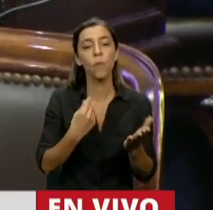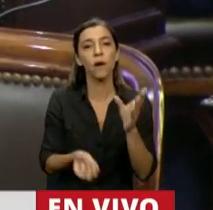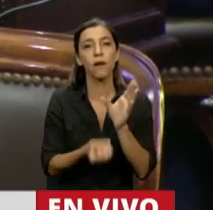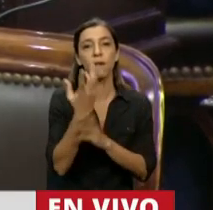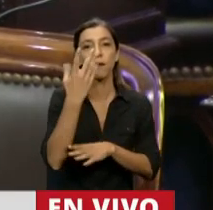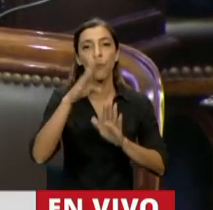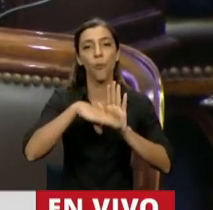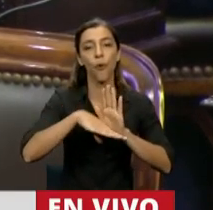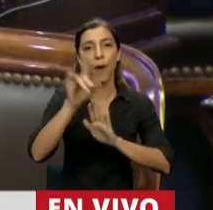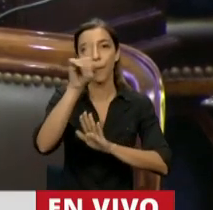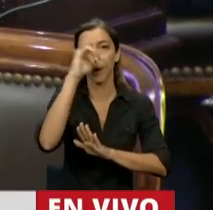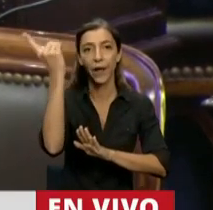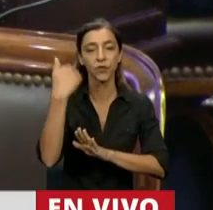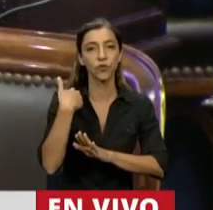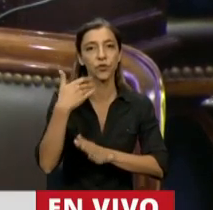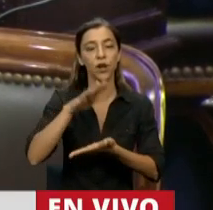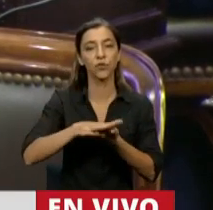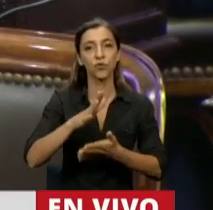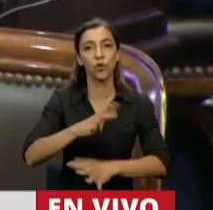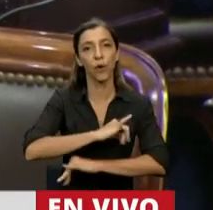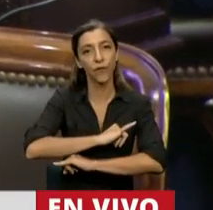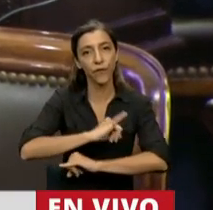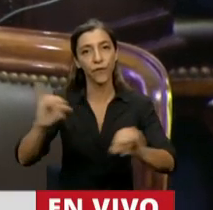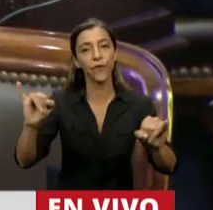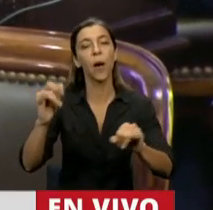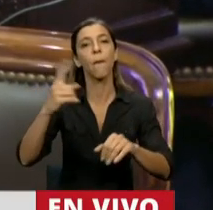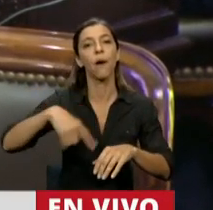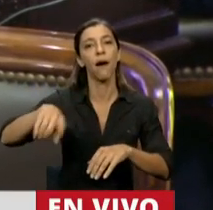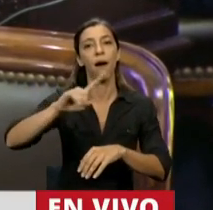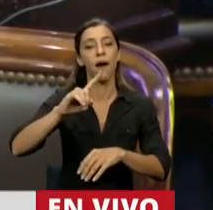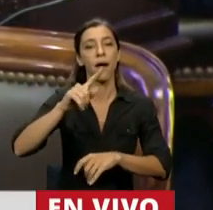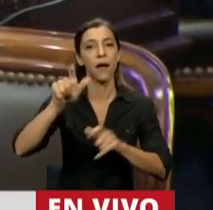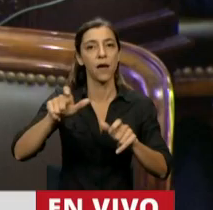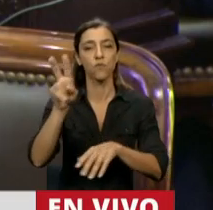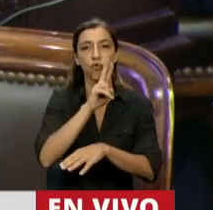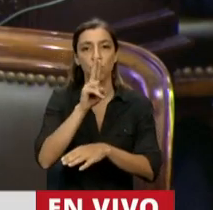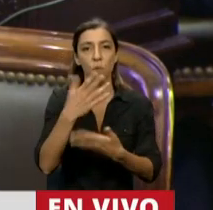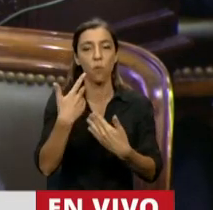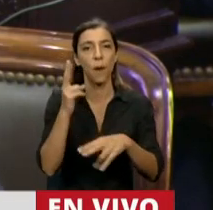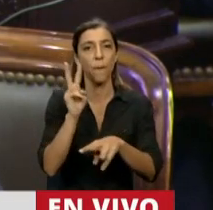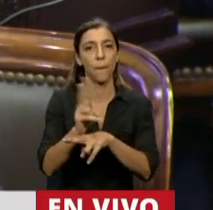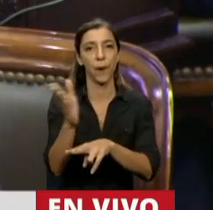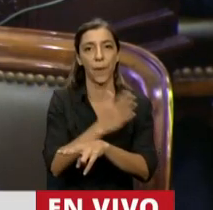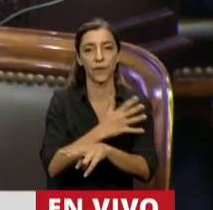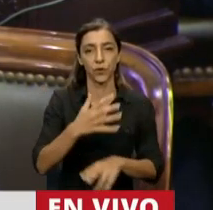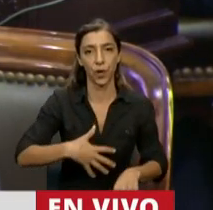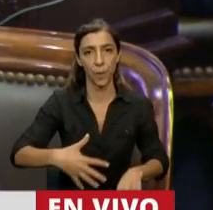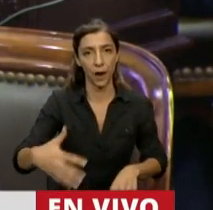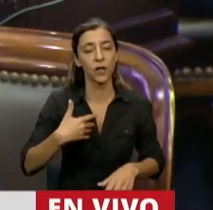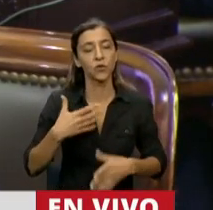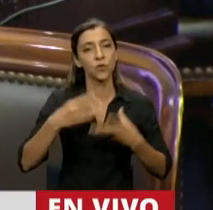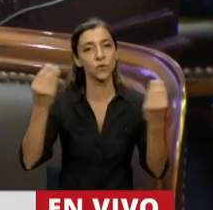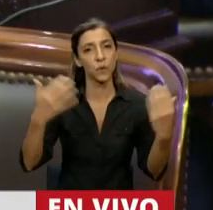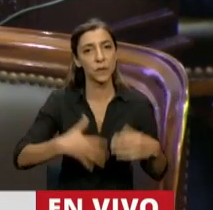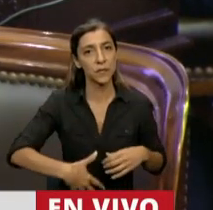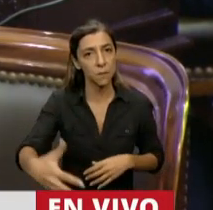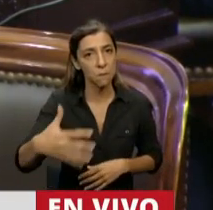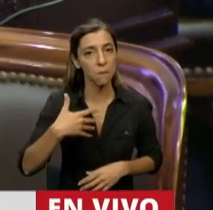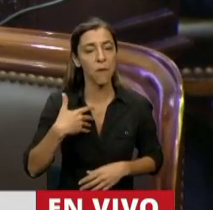nacional de concientización para la prevención del embarazo no intencional. El embarazo no intencional, señor